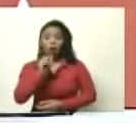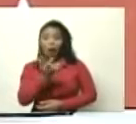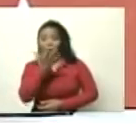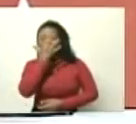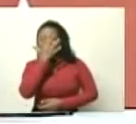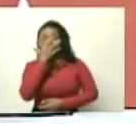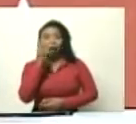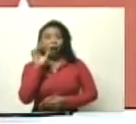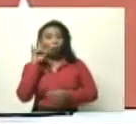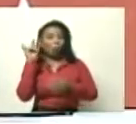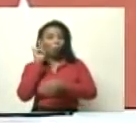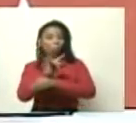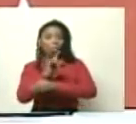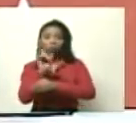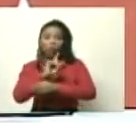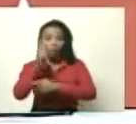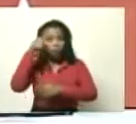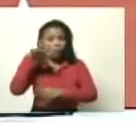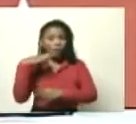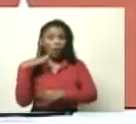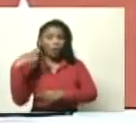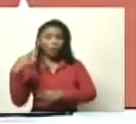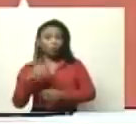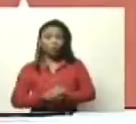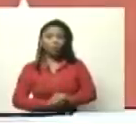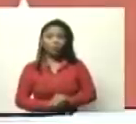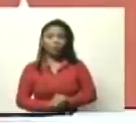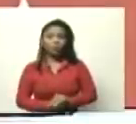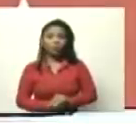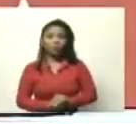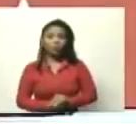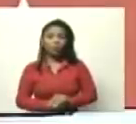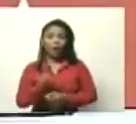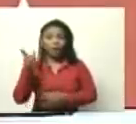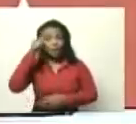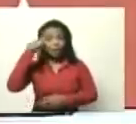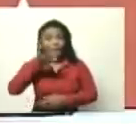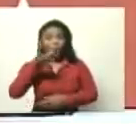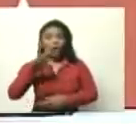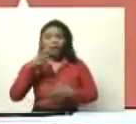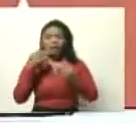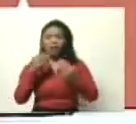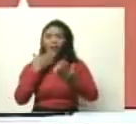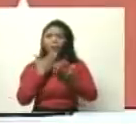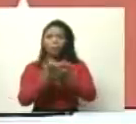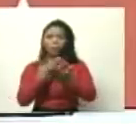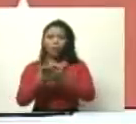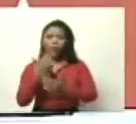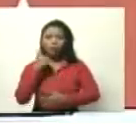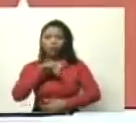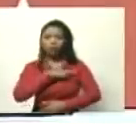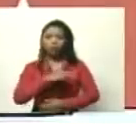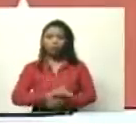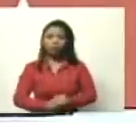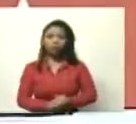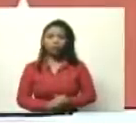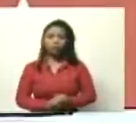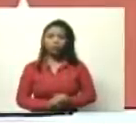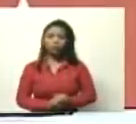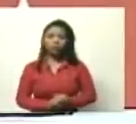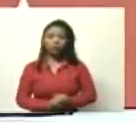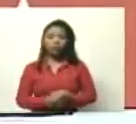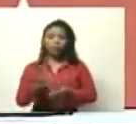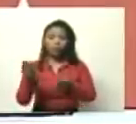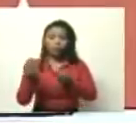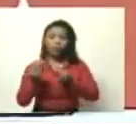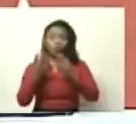parezca a su pueblo, el pueblo que lo eligió. Ese pueblo que tanto nos pide a nosotros. Y que nos da